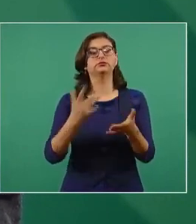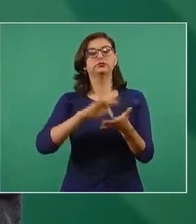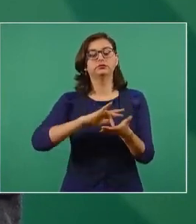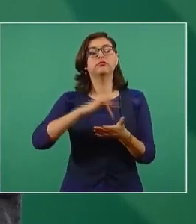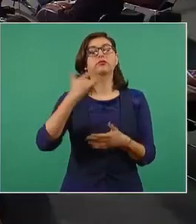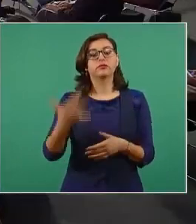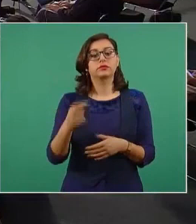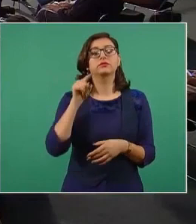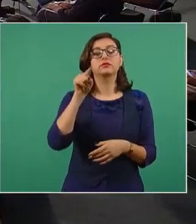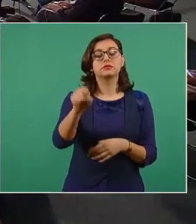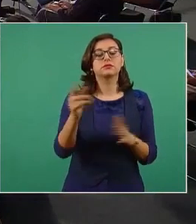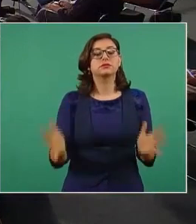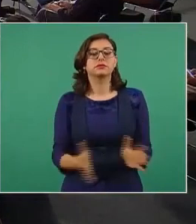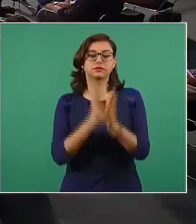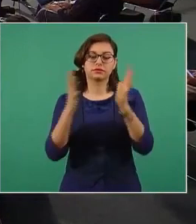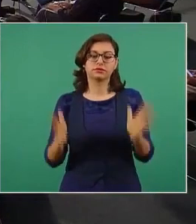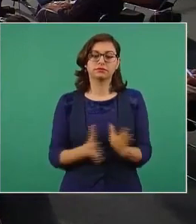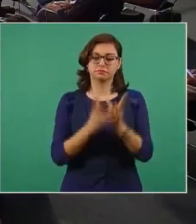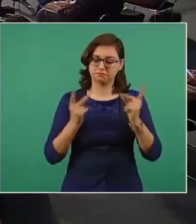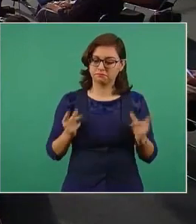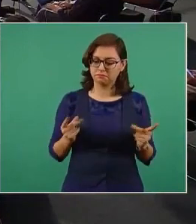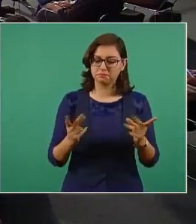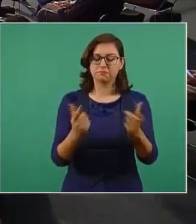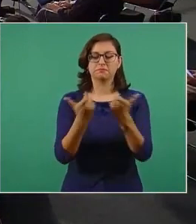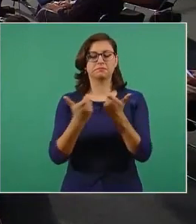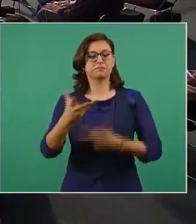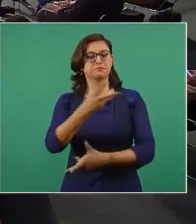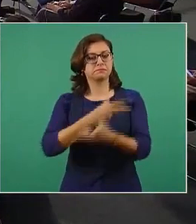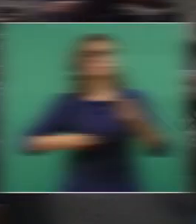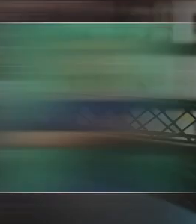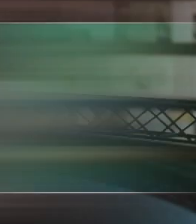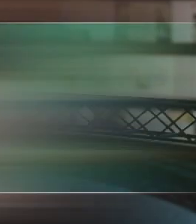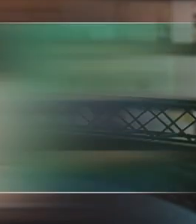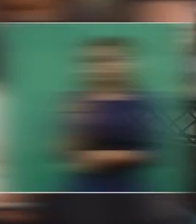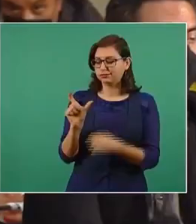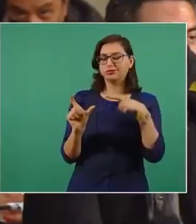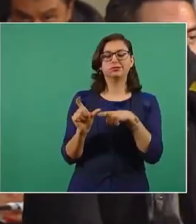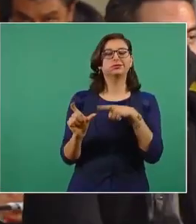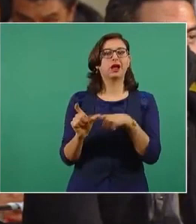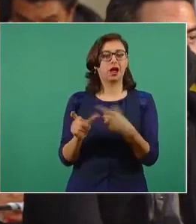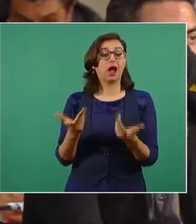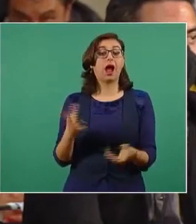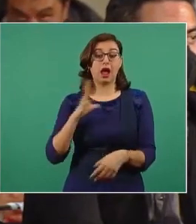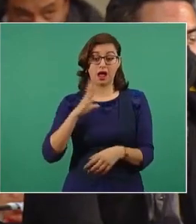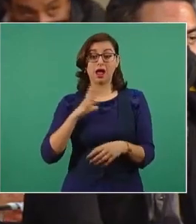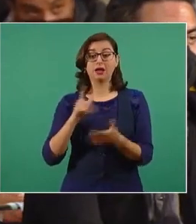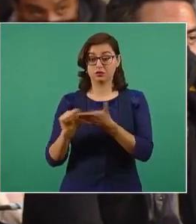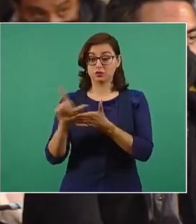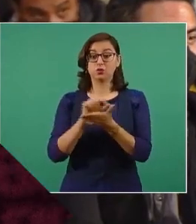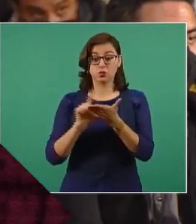por ser parte de la reactivación económica de Guadalajara. Incluso hay videos en